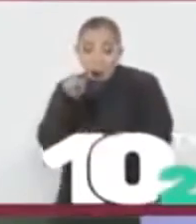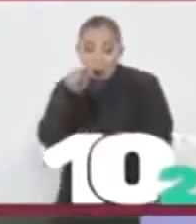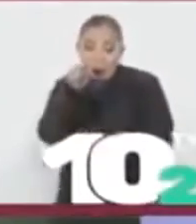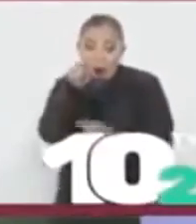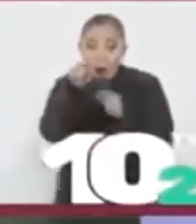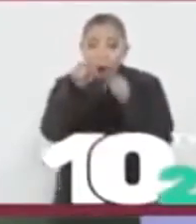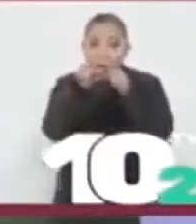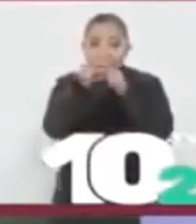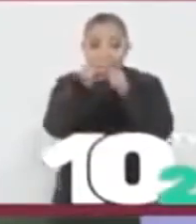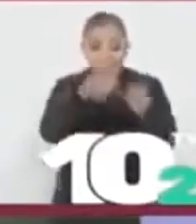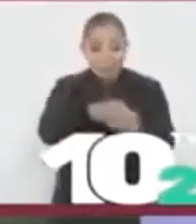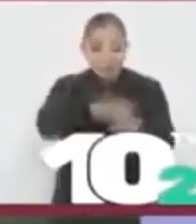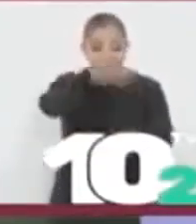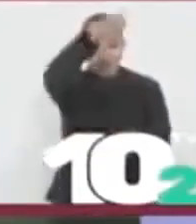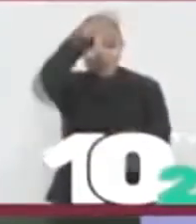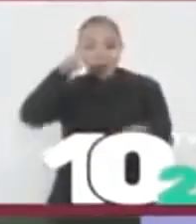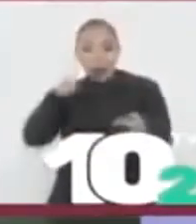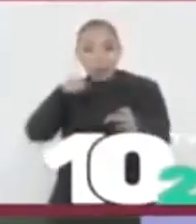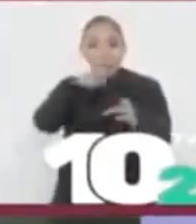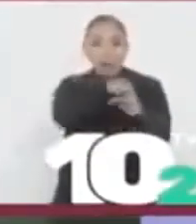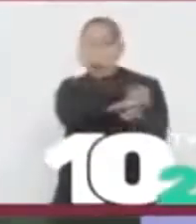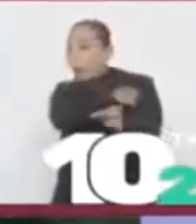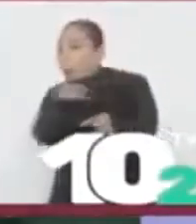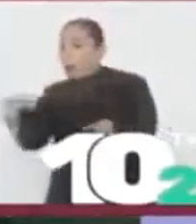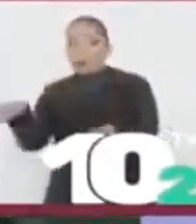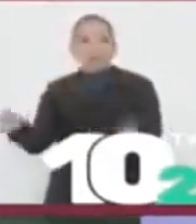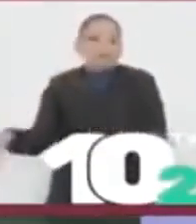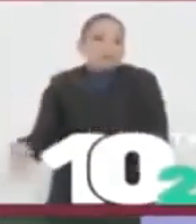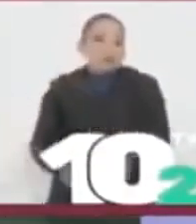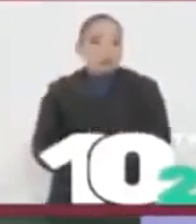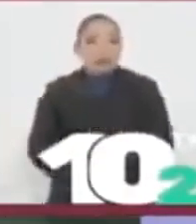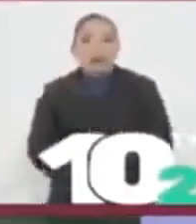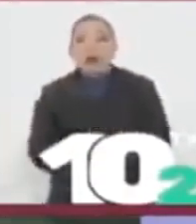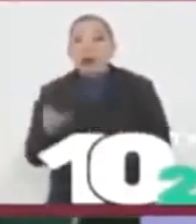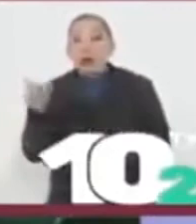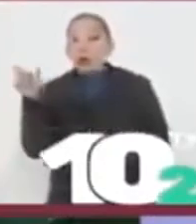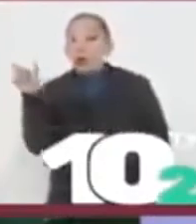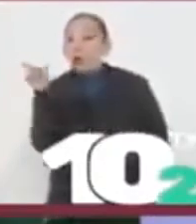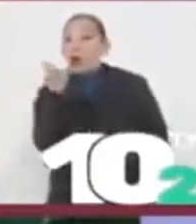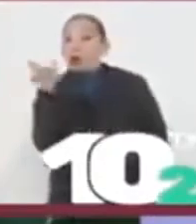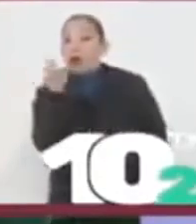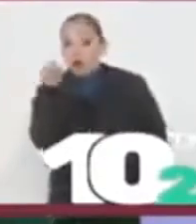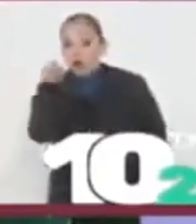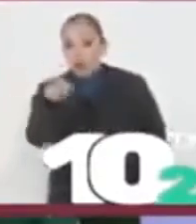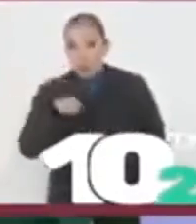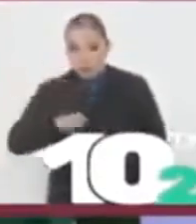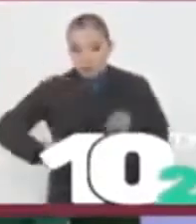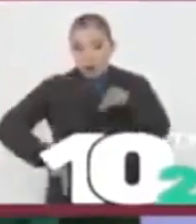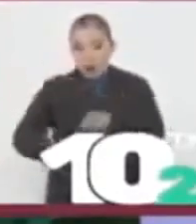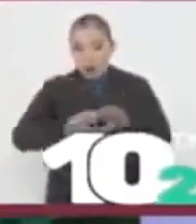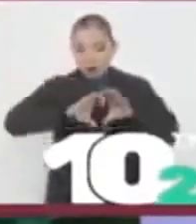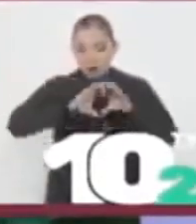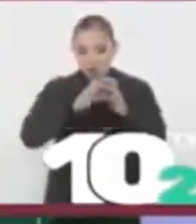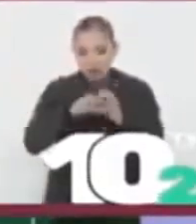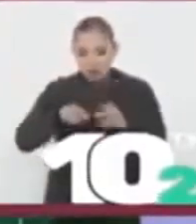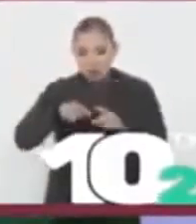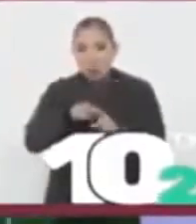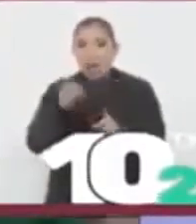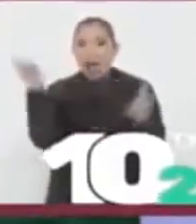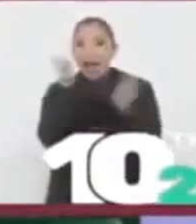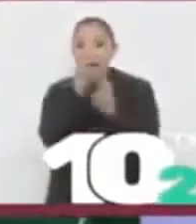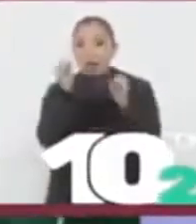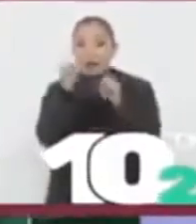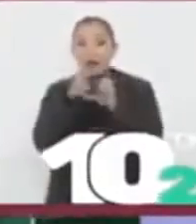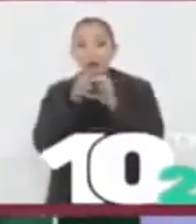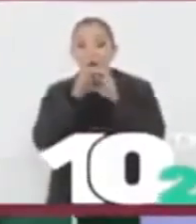pelotazo, puede pegar en el poste de la portería y cambiar su dirección. Cuando le pegas a una pelota y